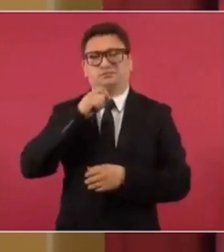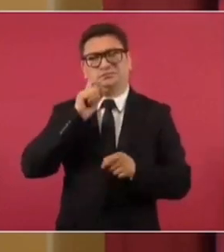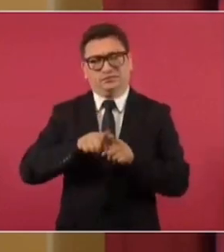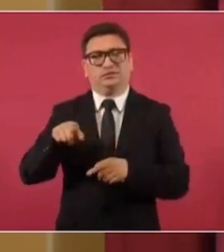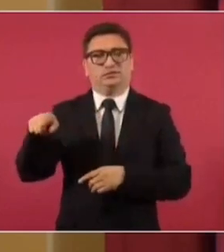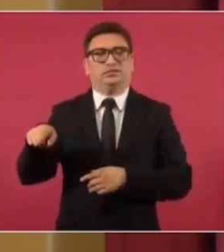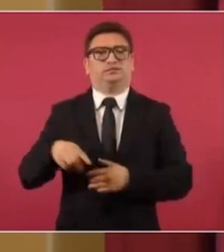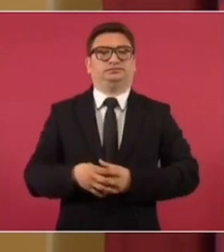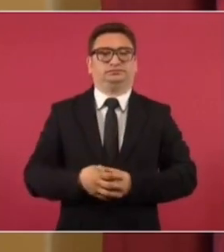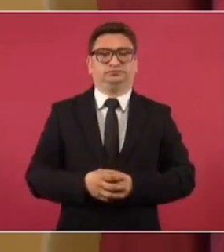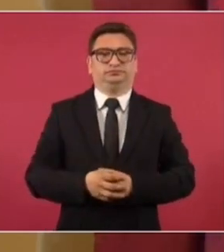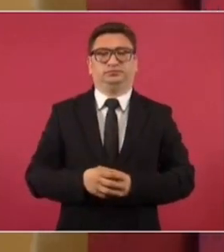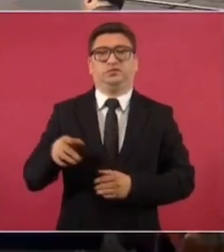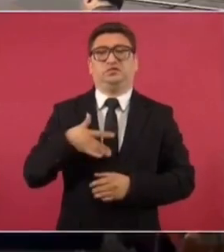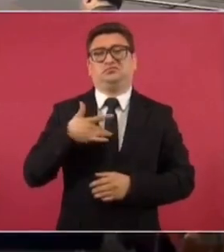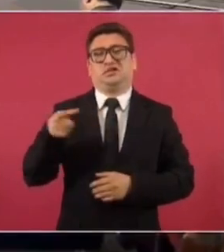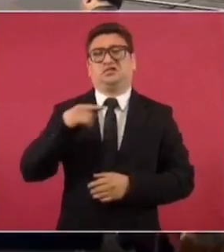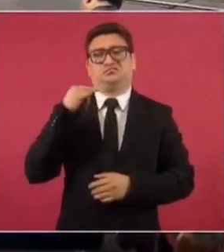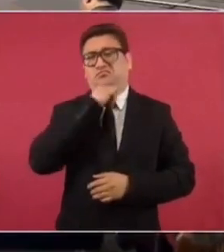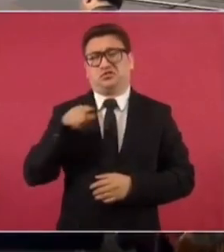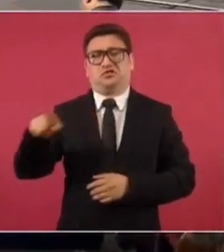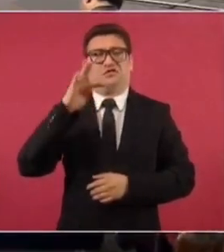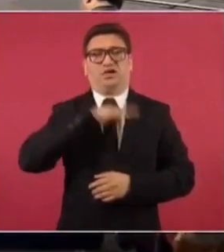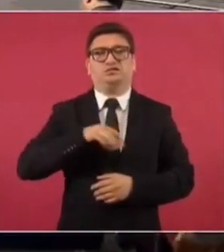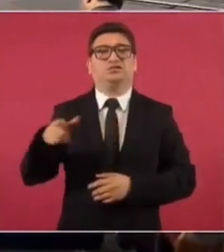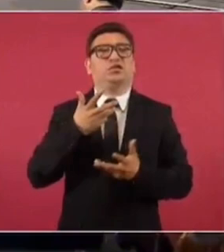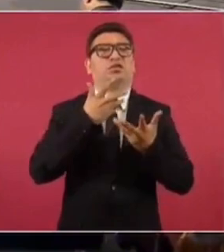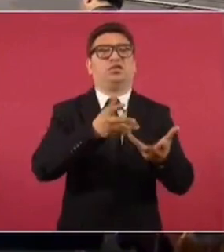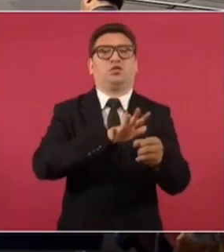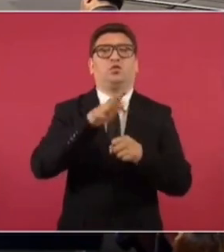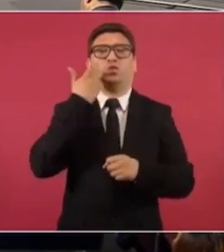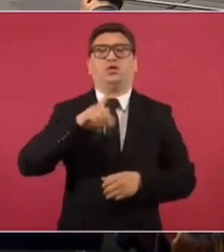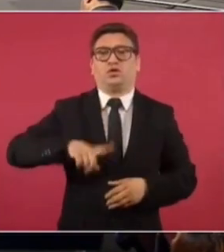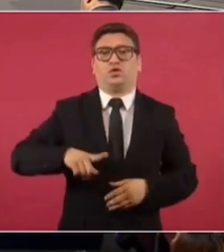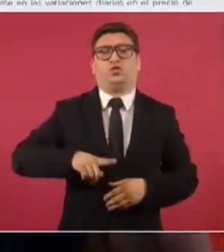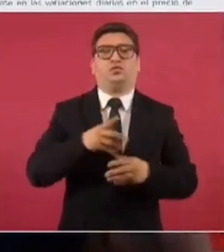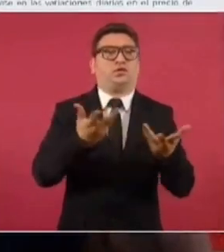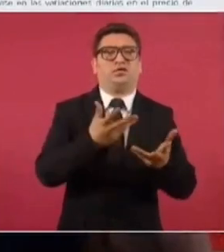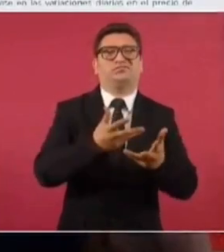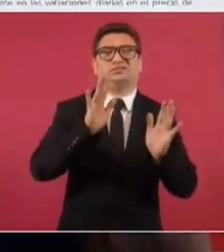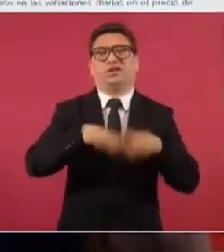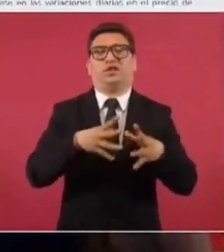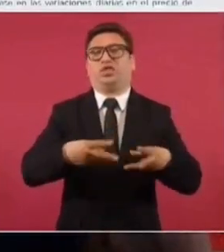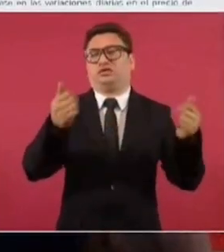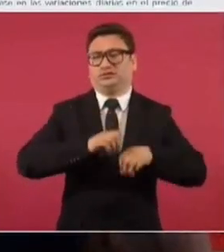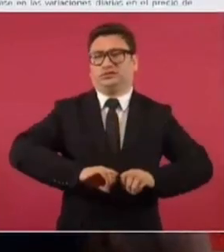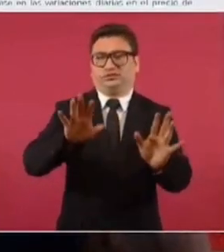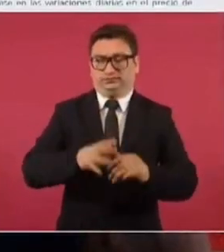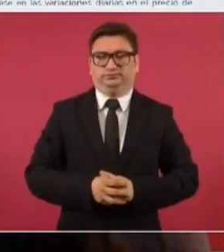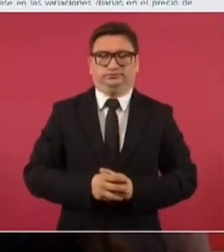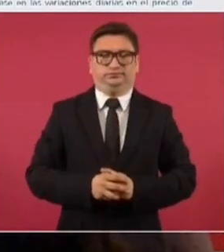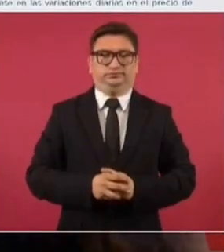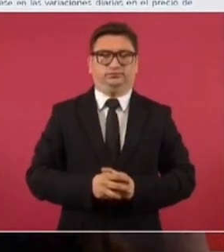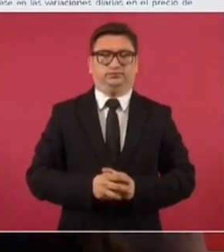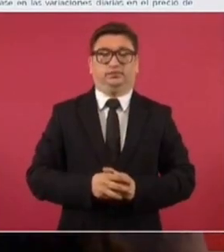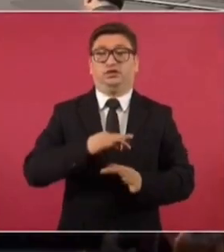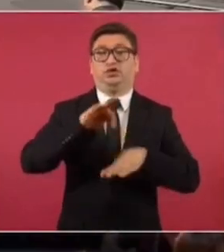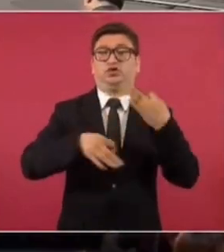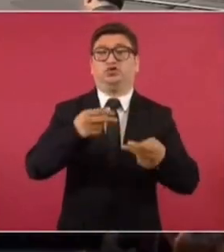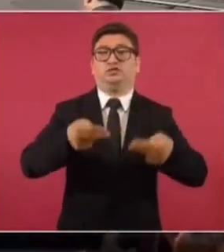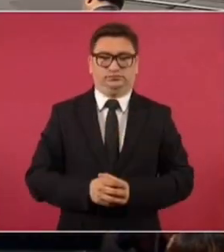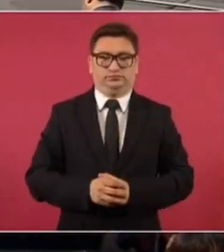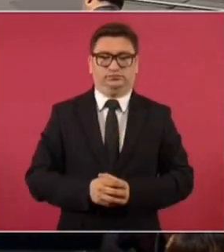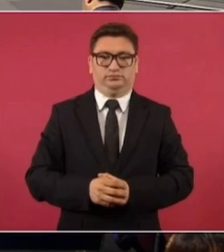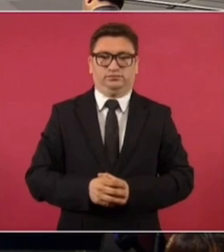manera falsa, hipócrita, quisieran que el Estado se diluyera, que desapareciera el Estado y que todo quedara al